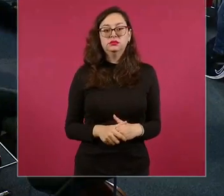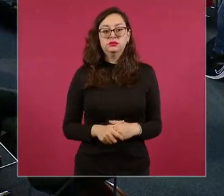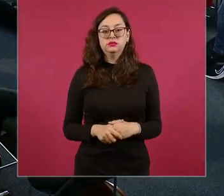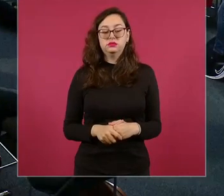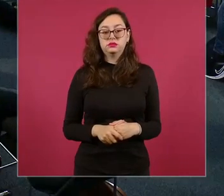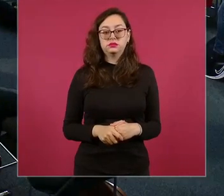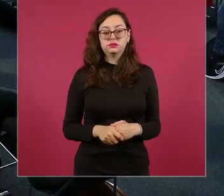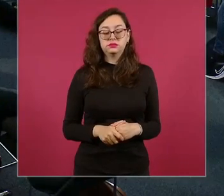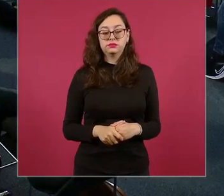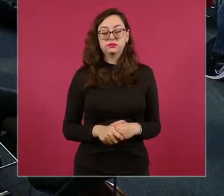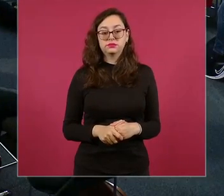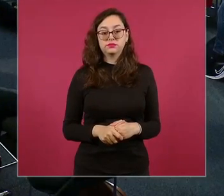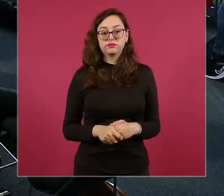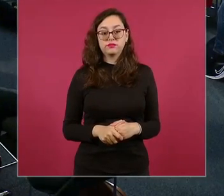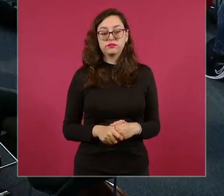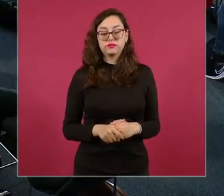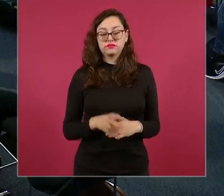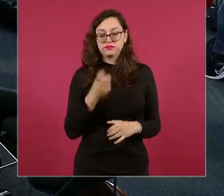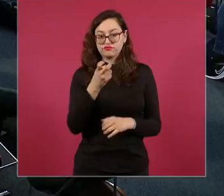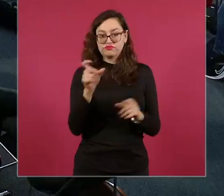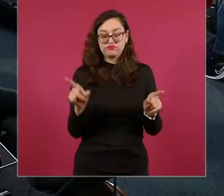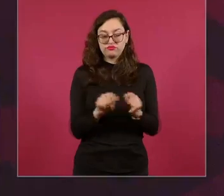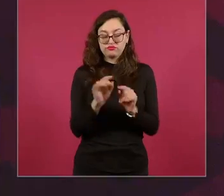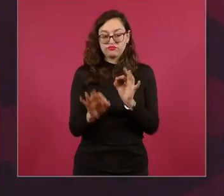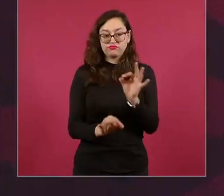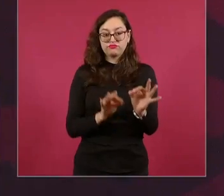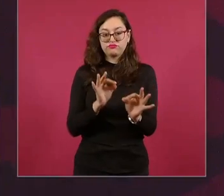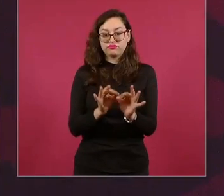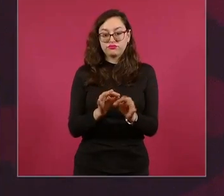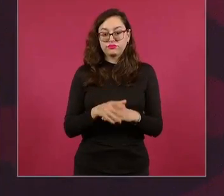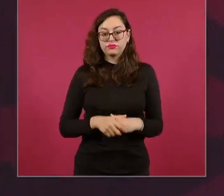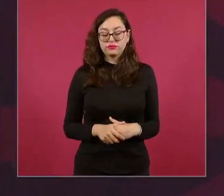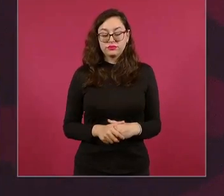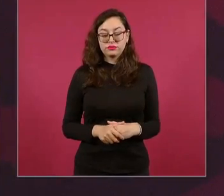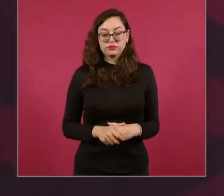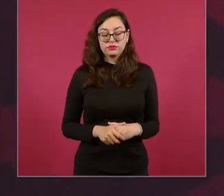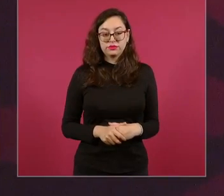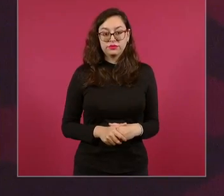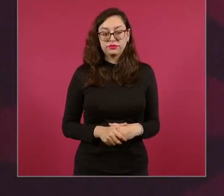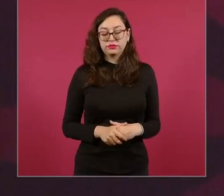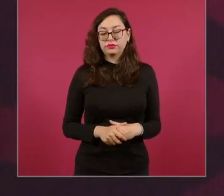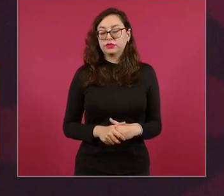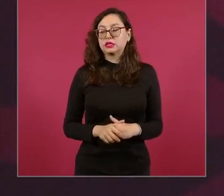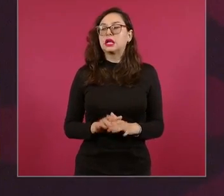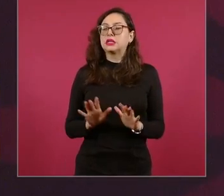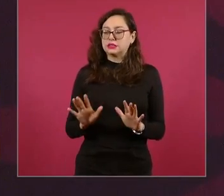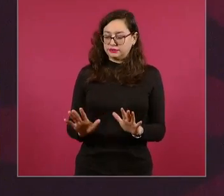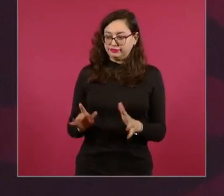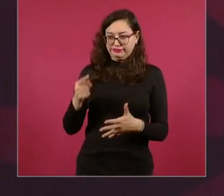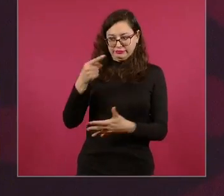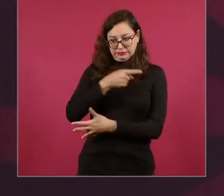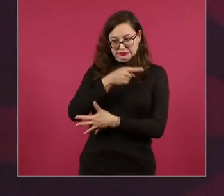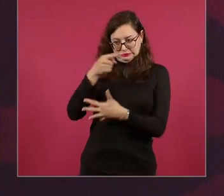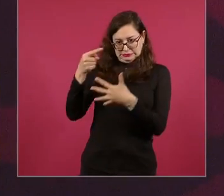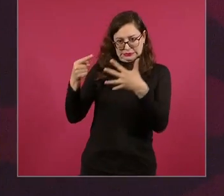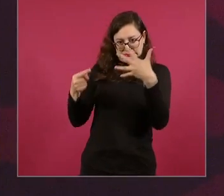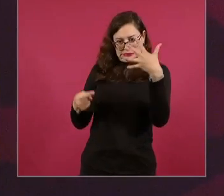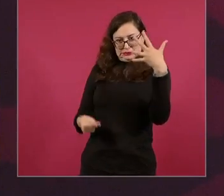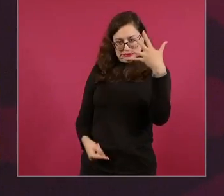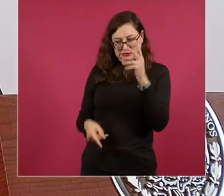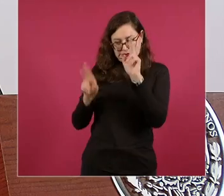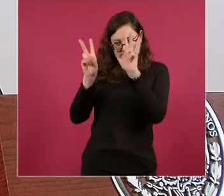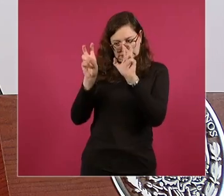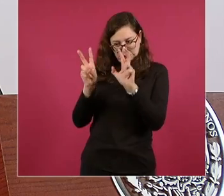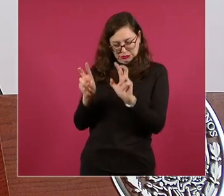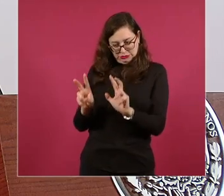parece vamos a pedirle a Rosa Isela que nos ayude con lo